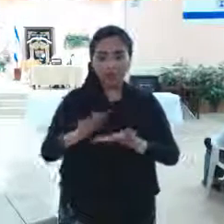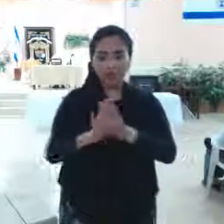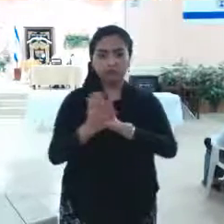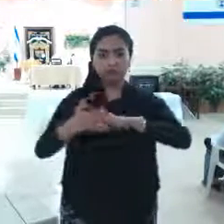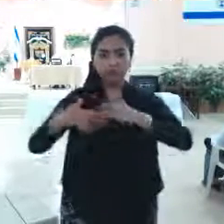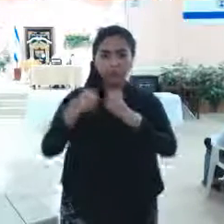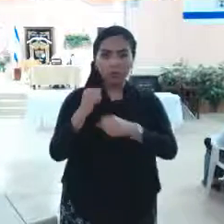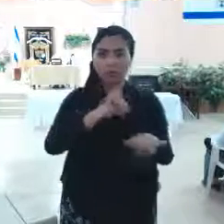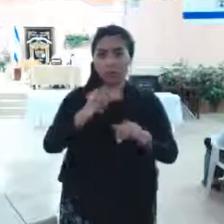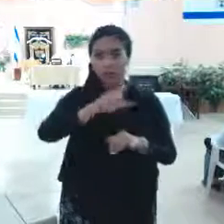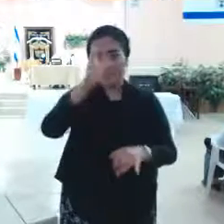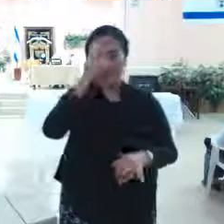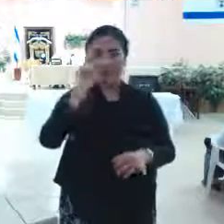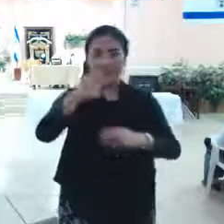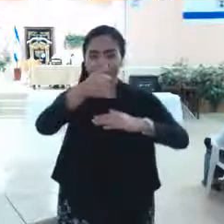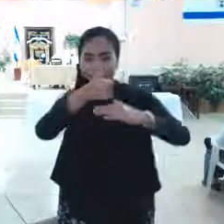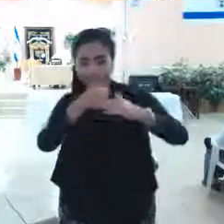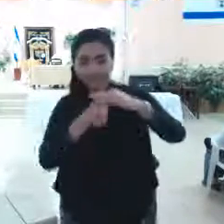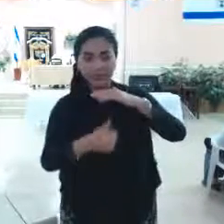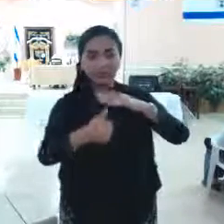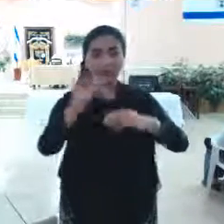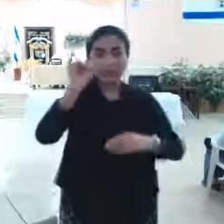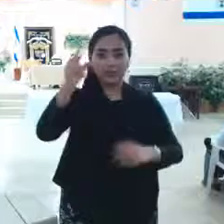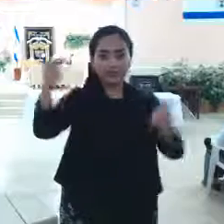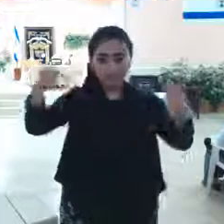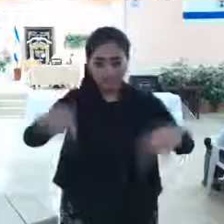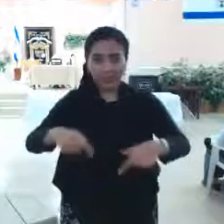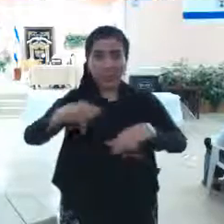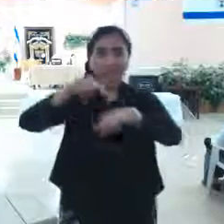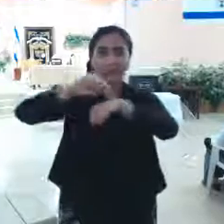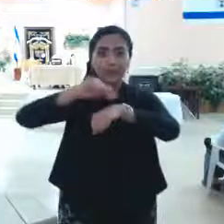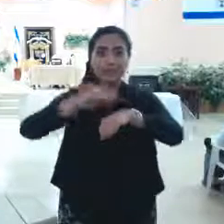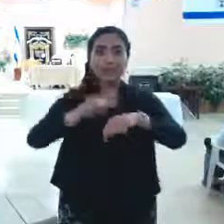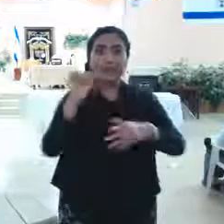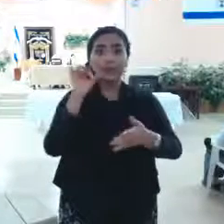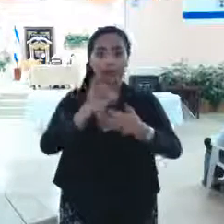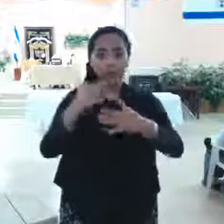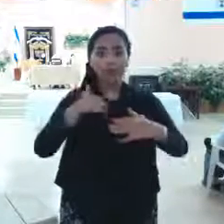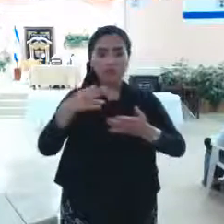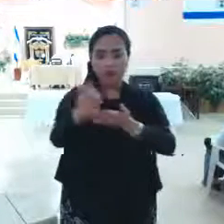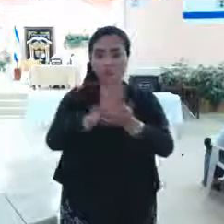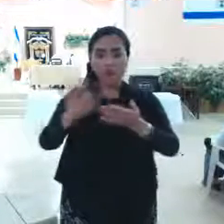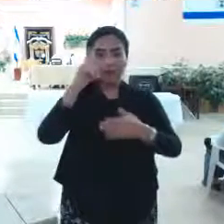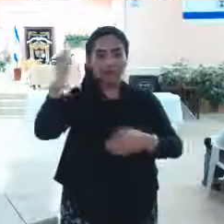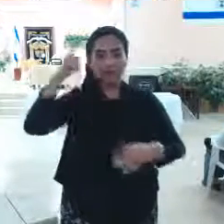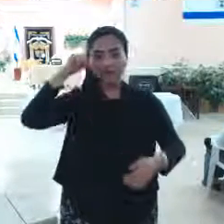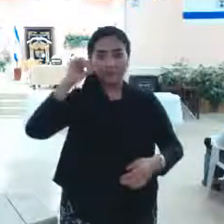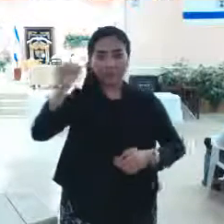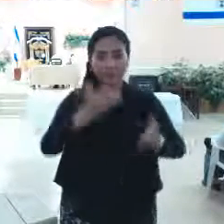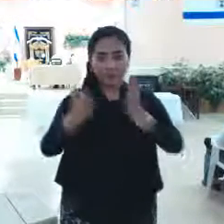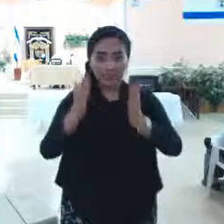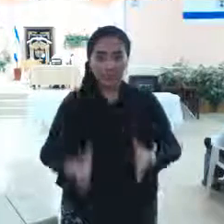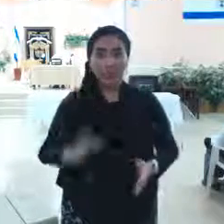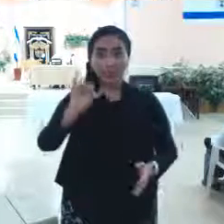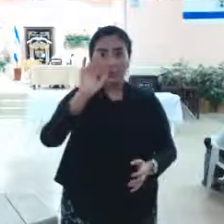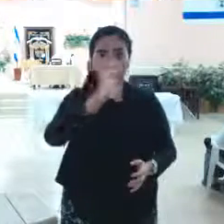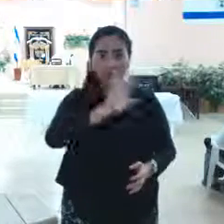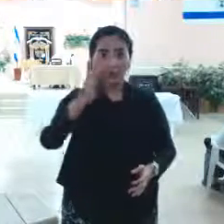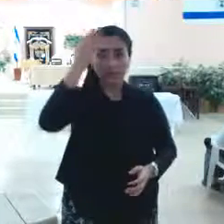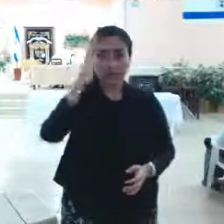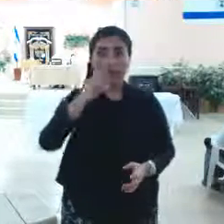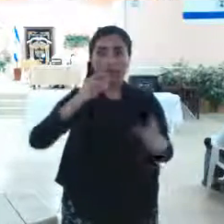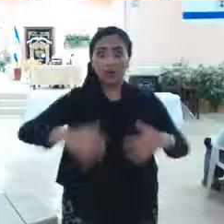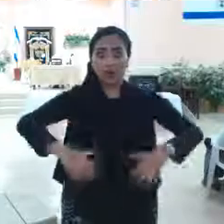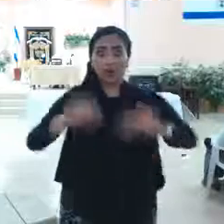cerviz como vuestros padres. Someteos a Yahweh y venid a su Mishkan, el cual él ha santificado para siempre, y servid a Yahweh vuestro Elohim, y el ardor de su